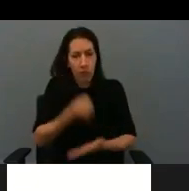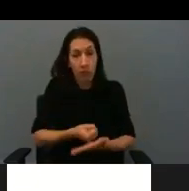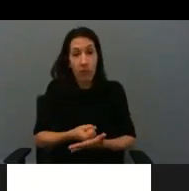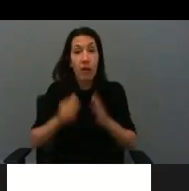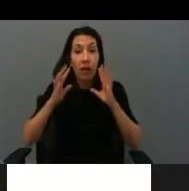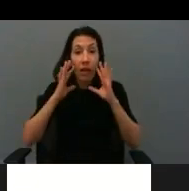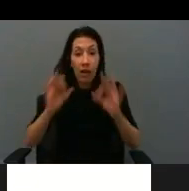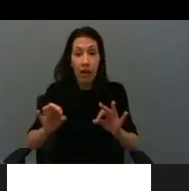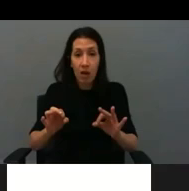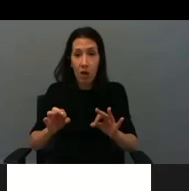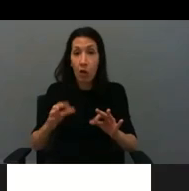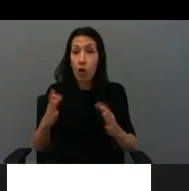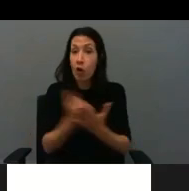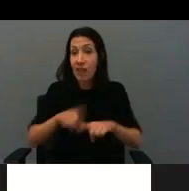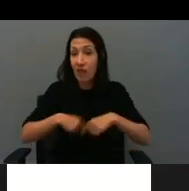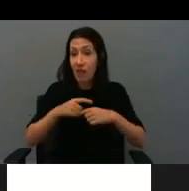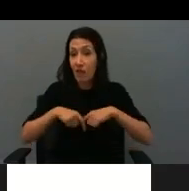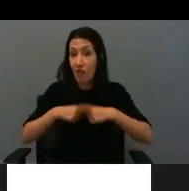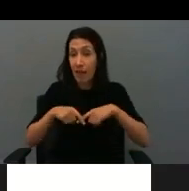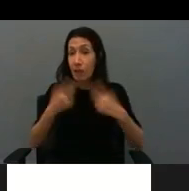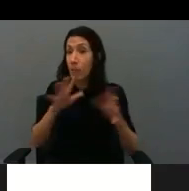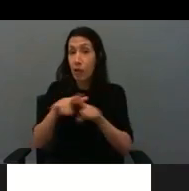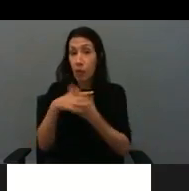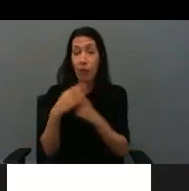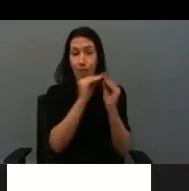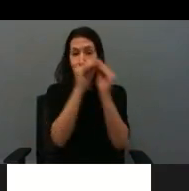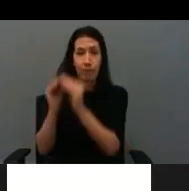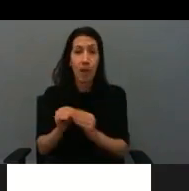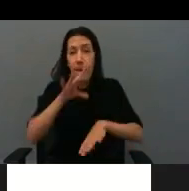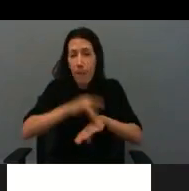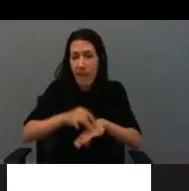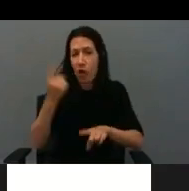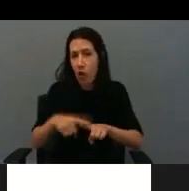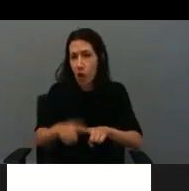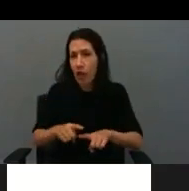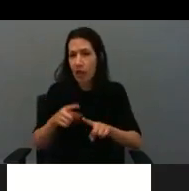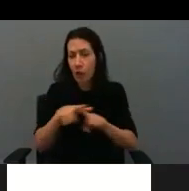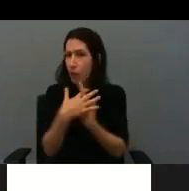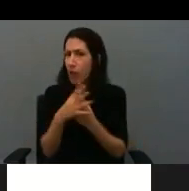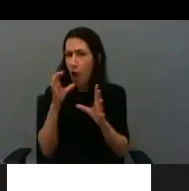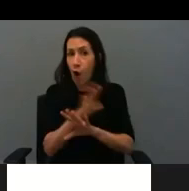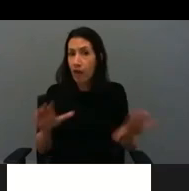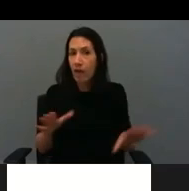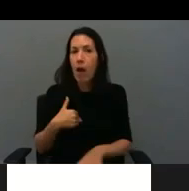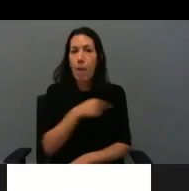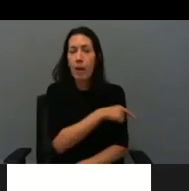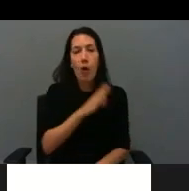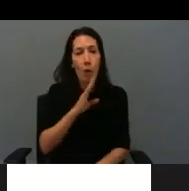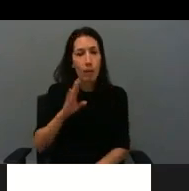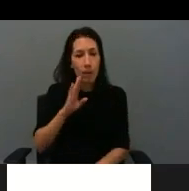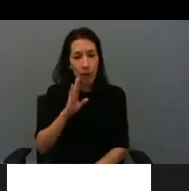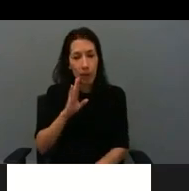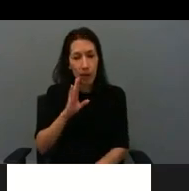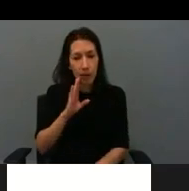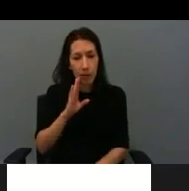hemos tenido historias de terror en el mundo médico, etc. Pero a mi madre en un momento dado, cuando